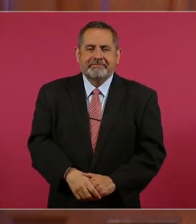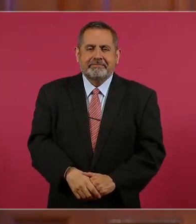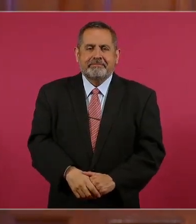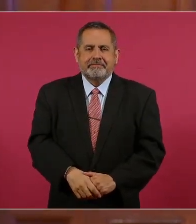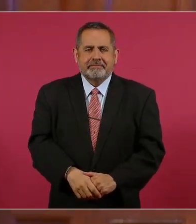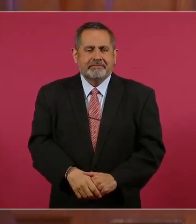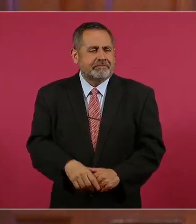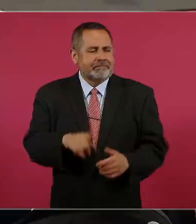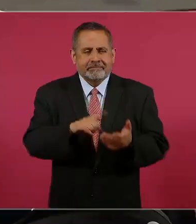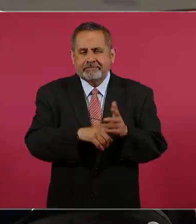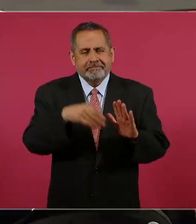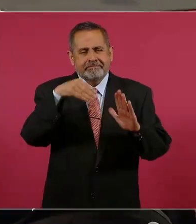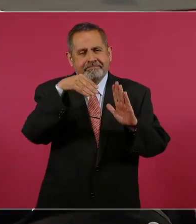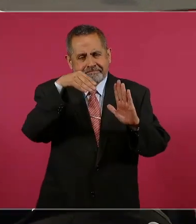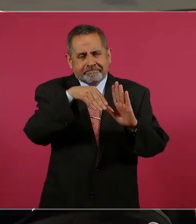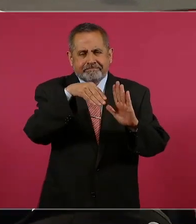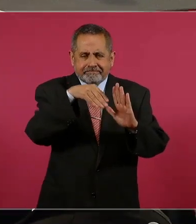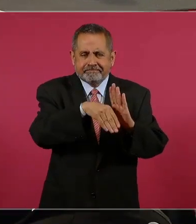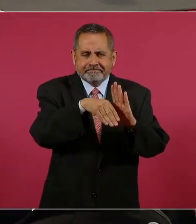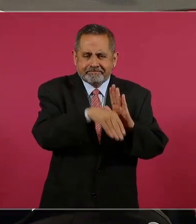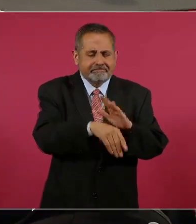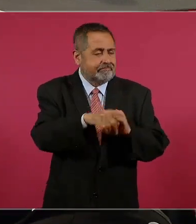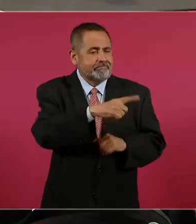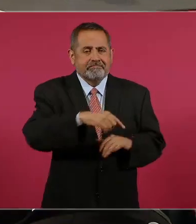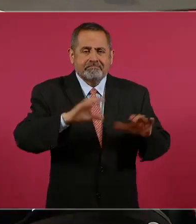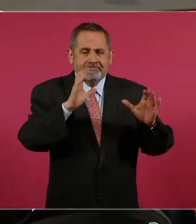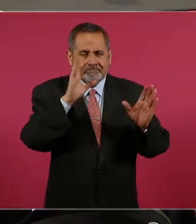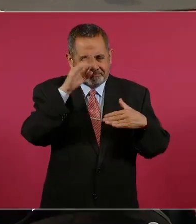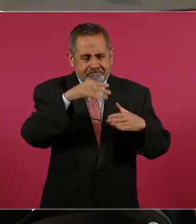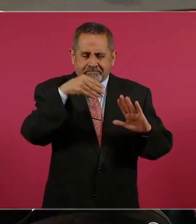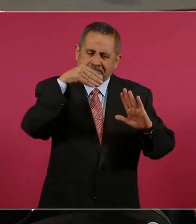Es la decadencia del conservadurismo.